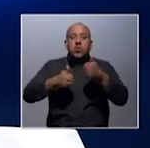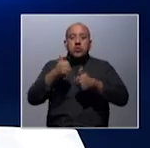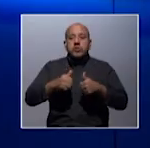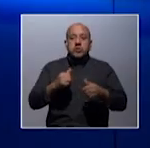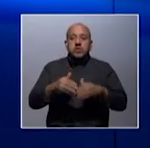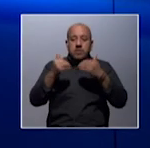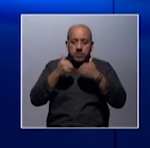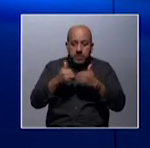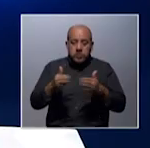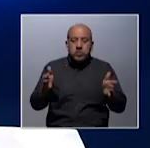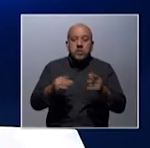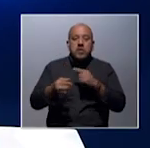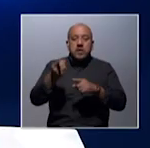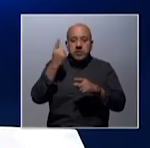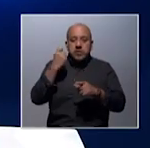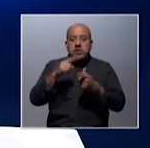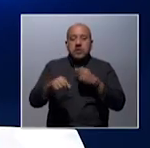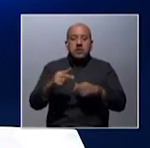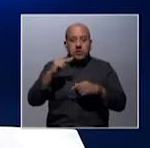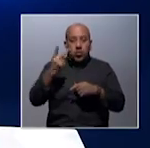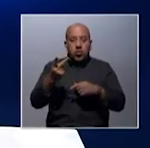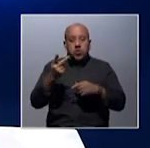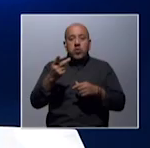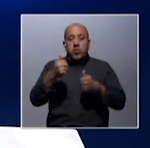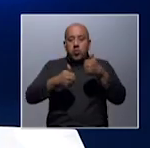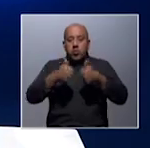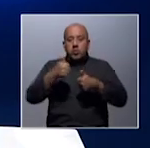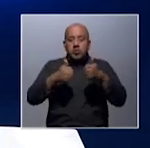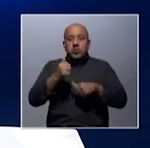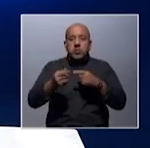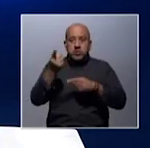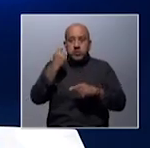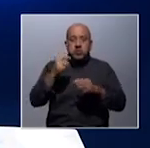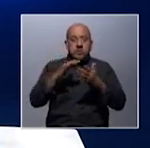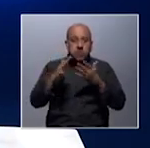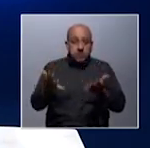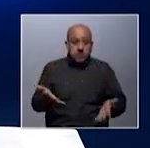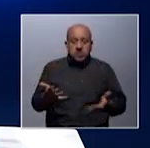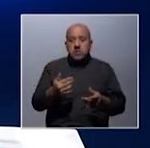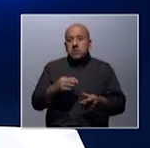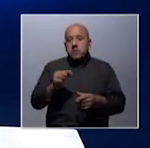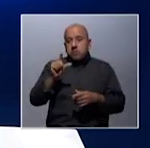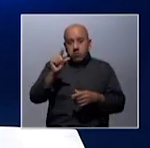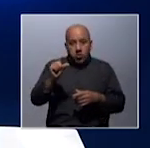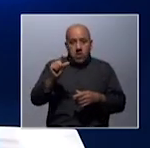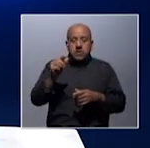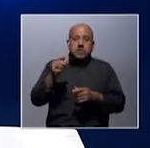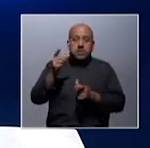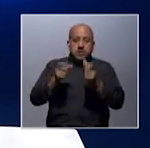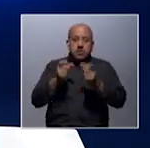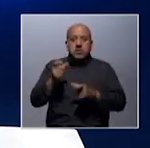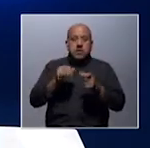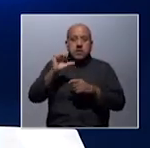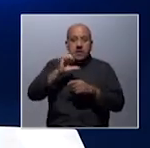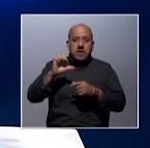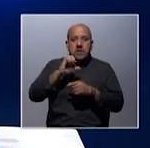arrancó con todo, porque ayer tuvimos una segunda etapa que realmente vibró, a pesar de que el público sigue siendo escaso. Recordamos, estamos en enero,